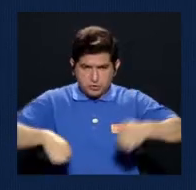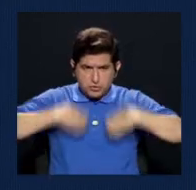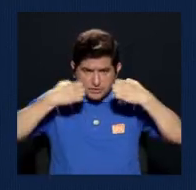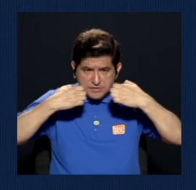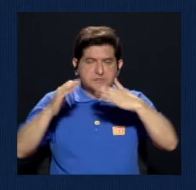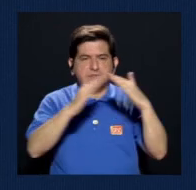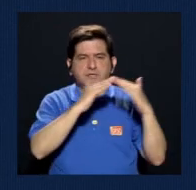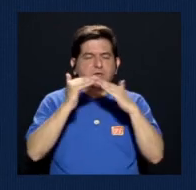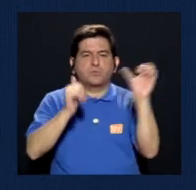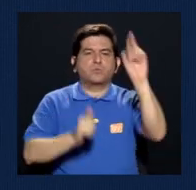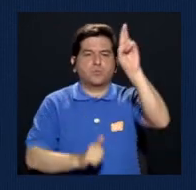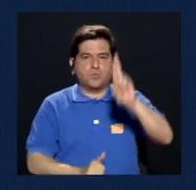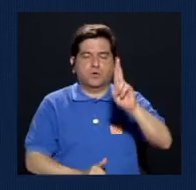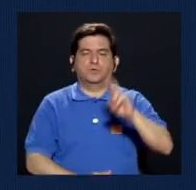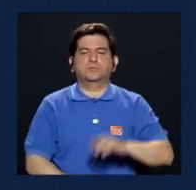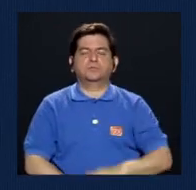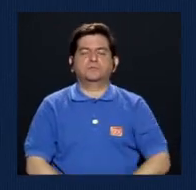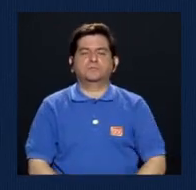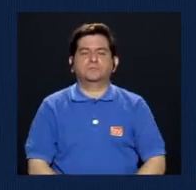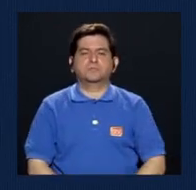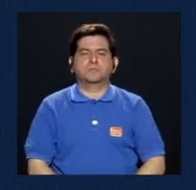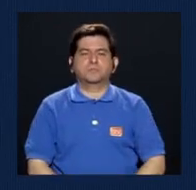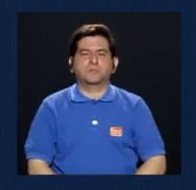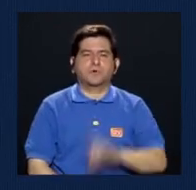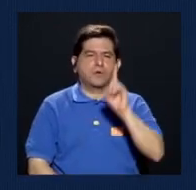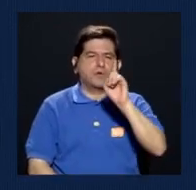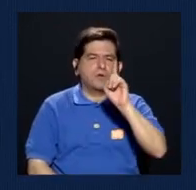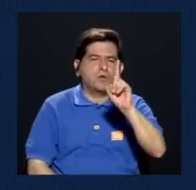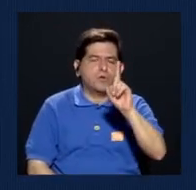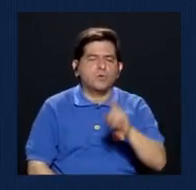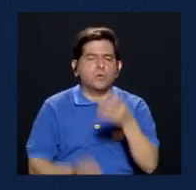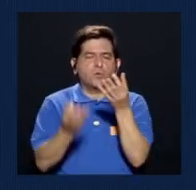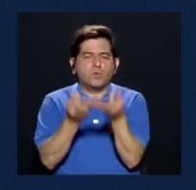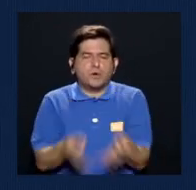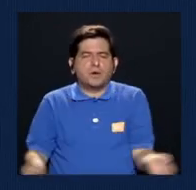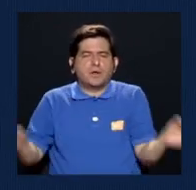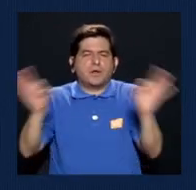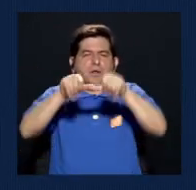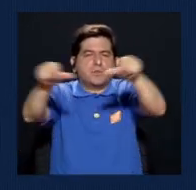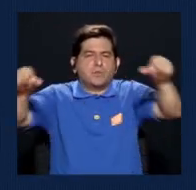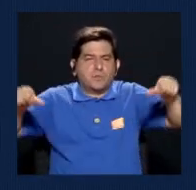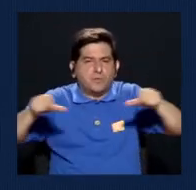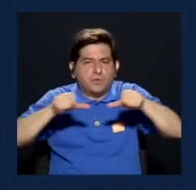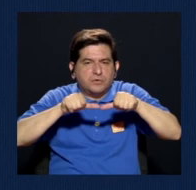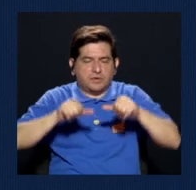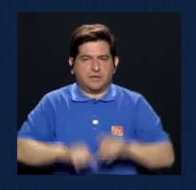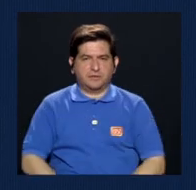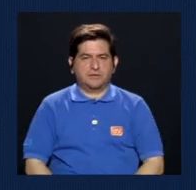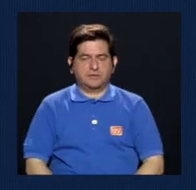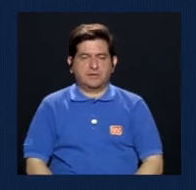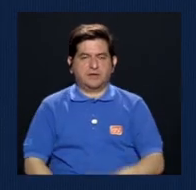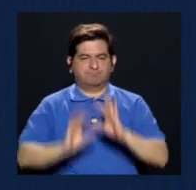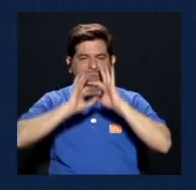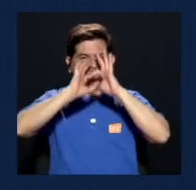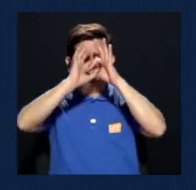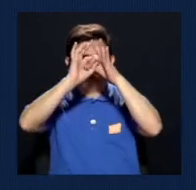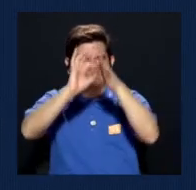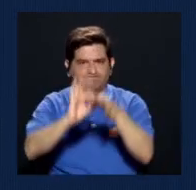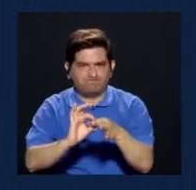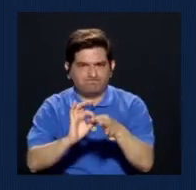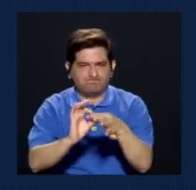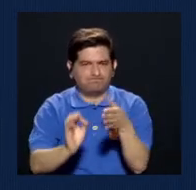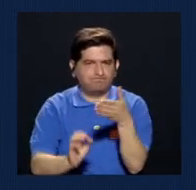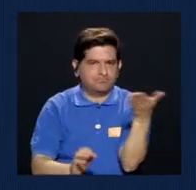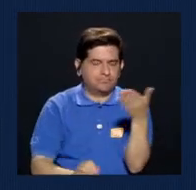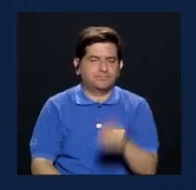costarricense. Y una de las dimensiones más importantes es aquella que tiene que ver